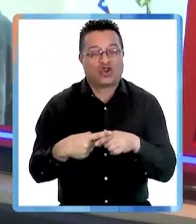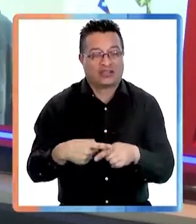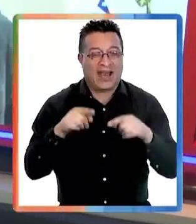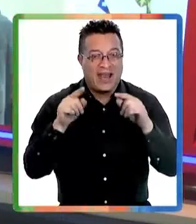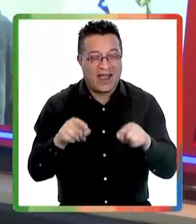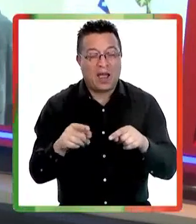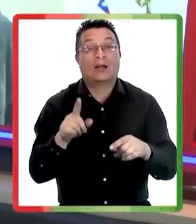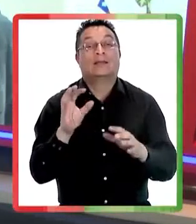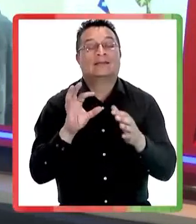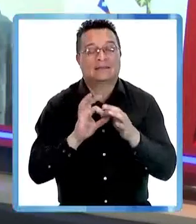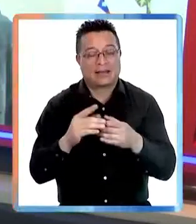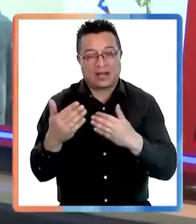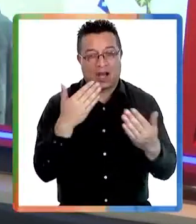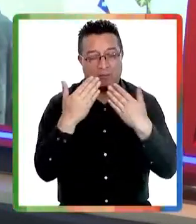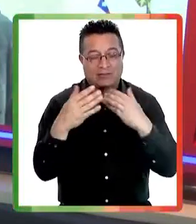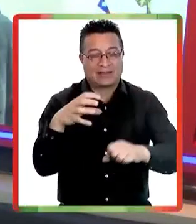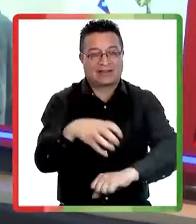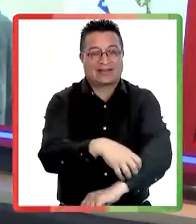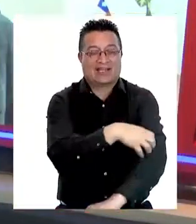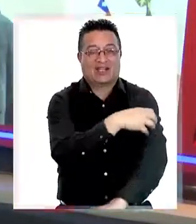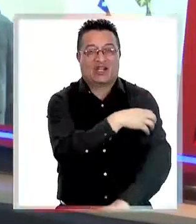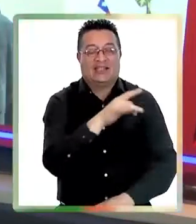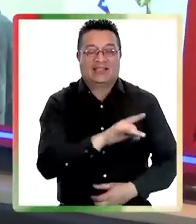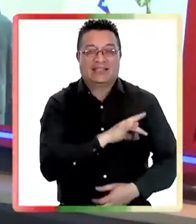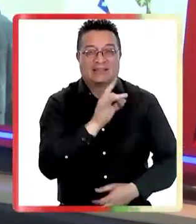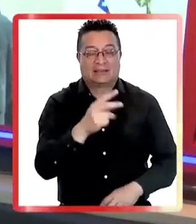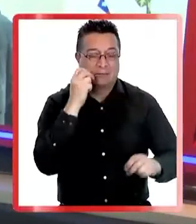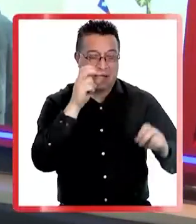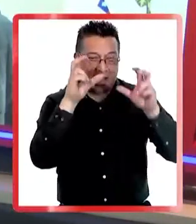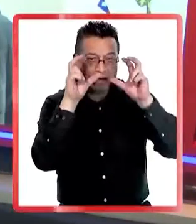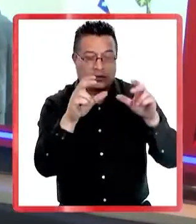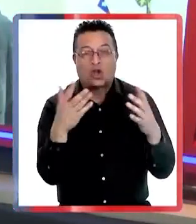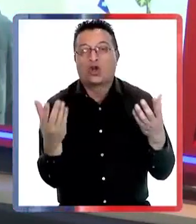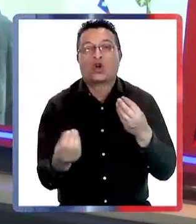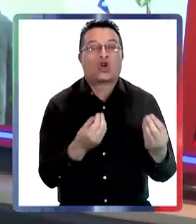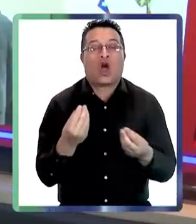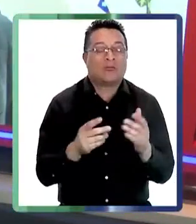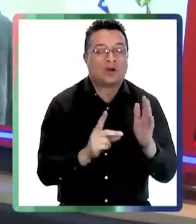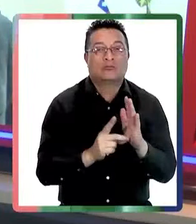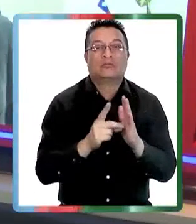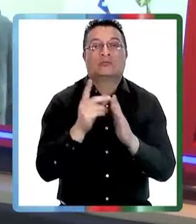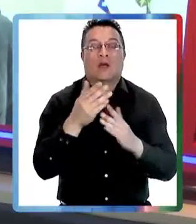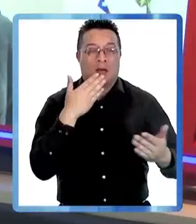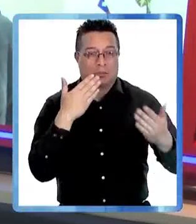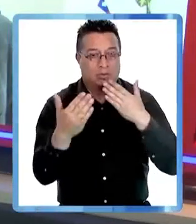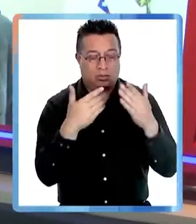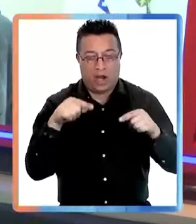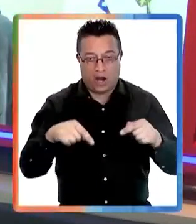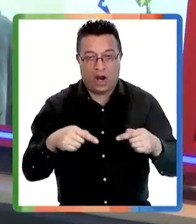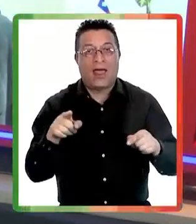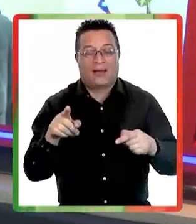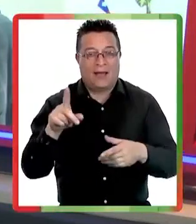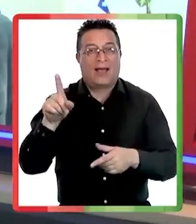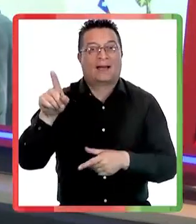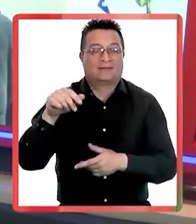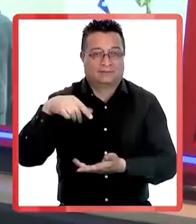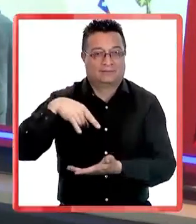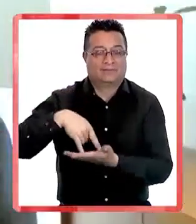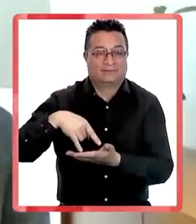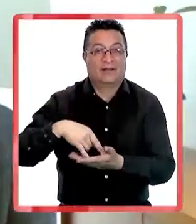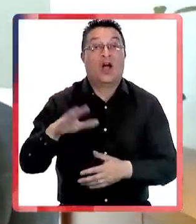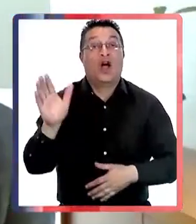Bienvenido, subsecretario. Muchas gracias por conversar con las regiones de Chile que están atentas a saber cómo se va a desarrollar esta discusión que comienza ahora en el